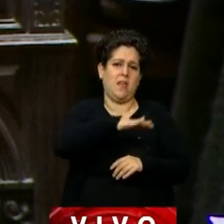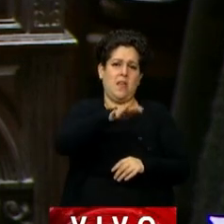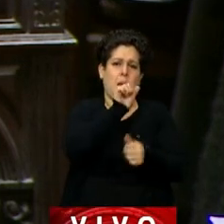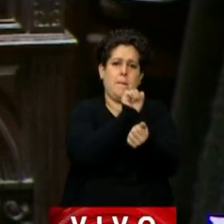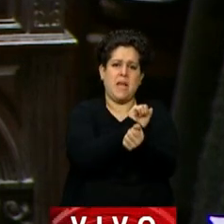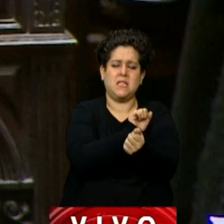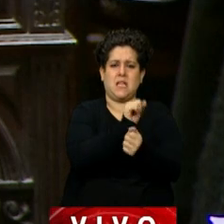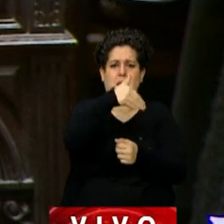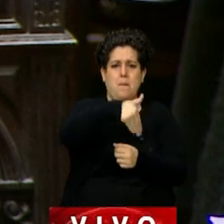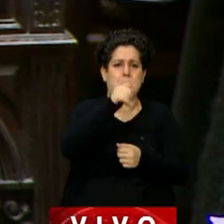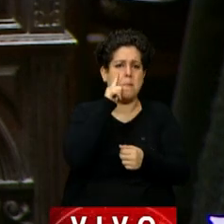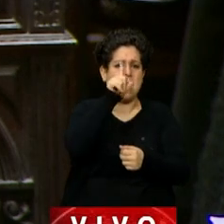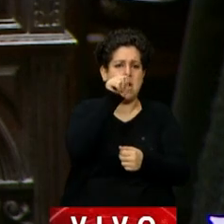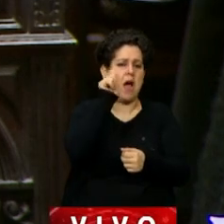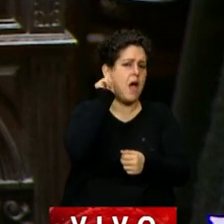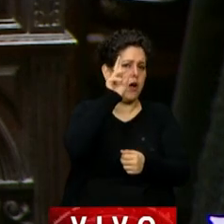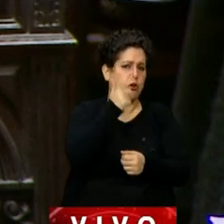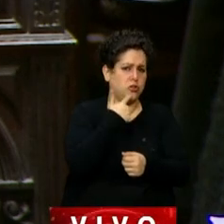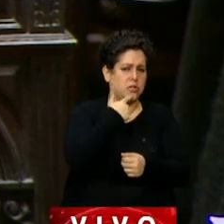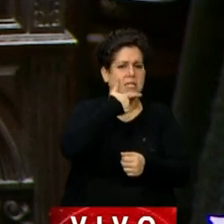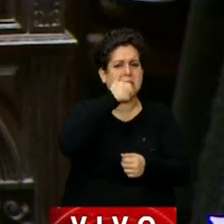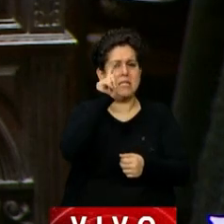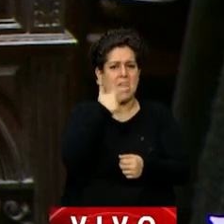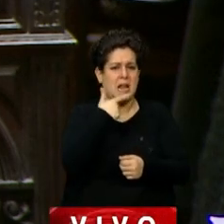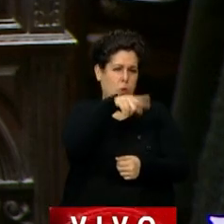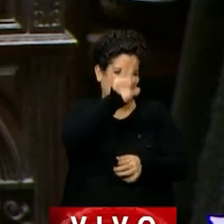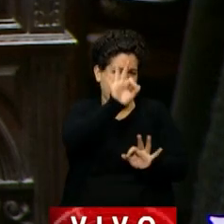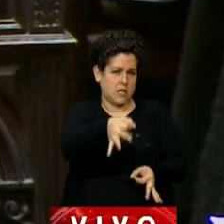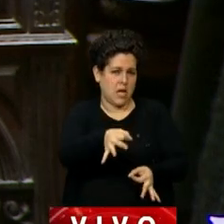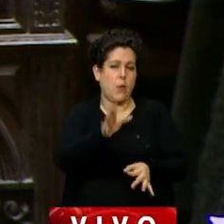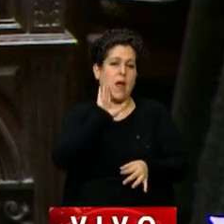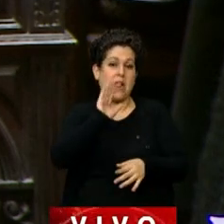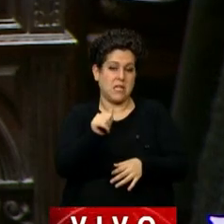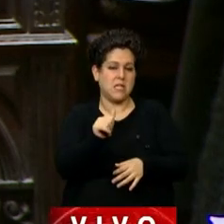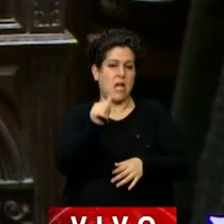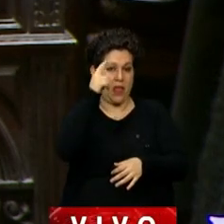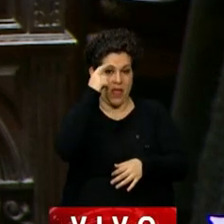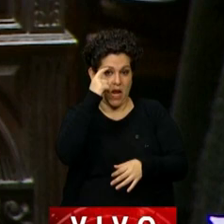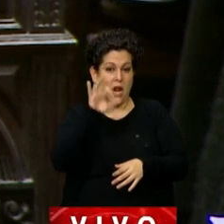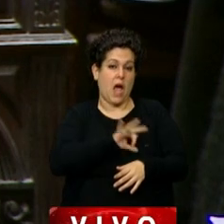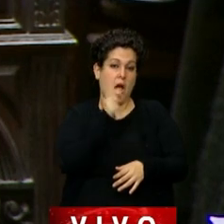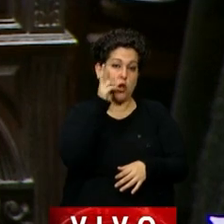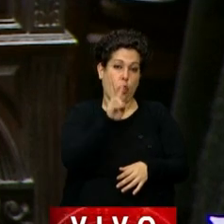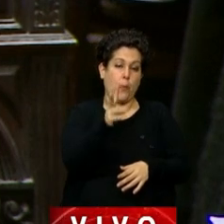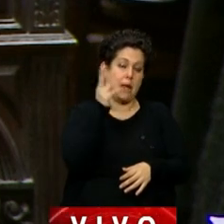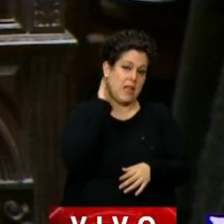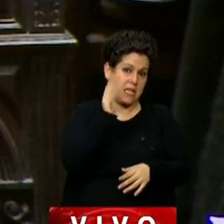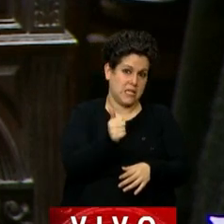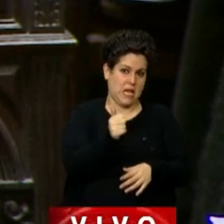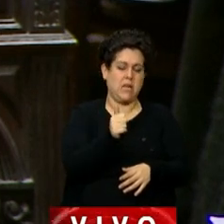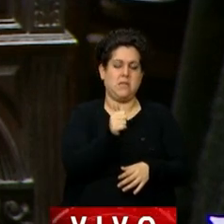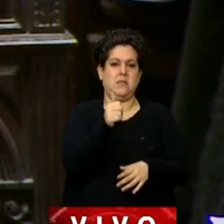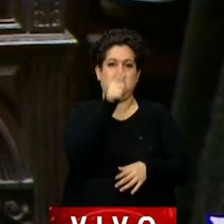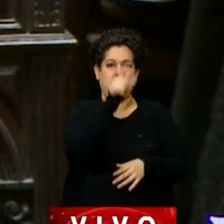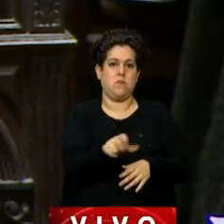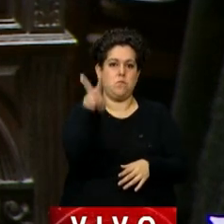política Milagro Sala. Ustedes saben que Milagro Sala fue detenida el 16 de enero del 2016